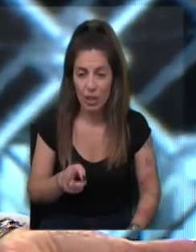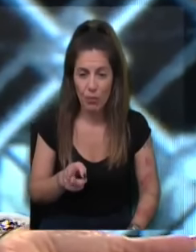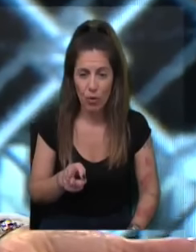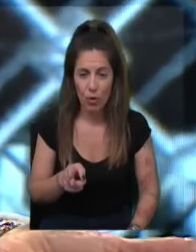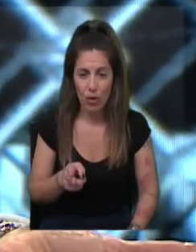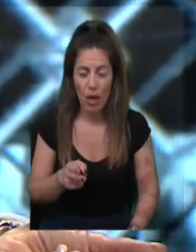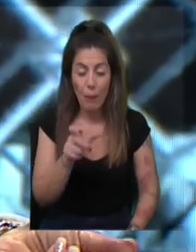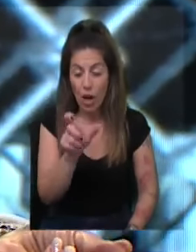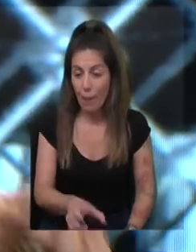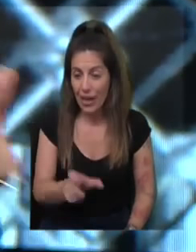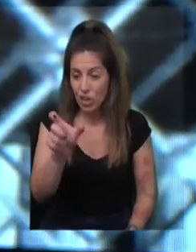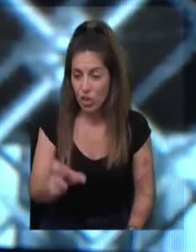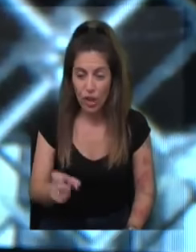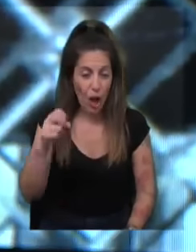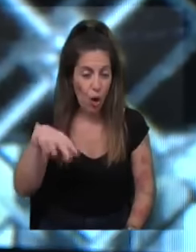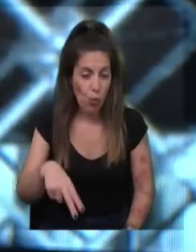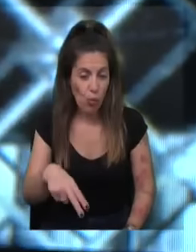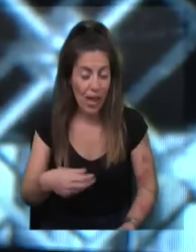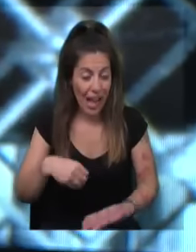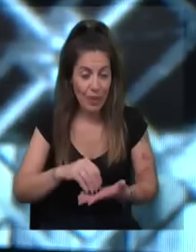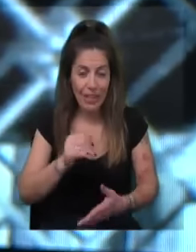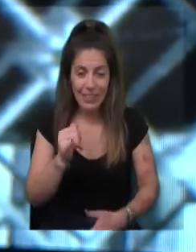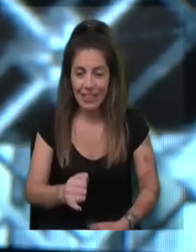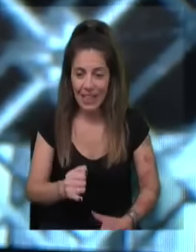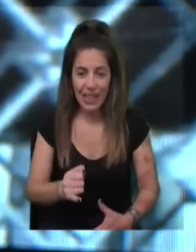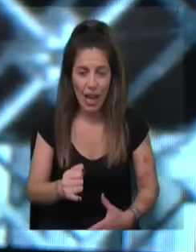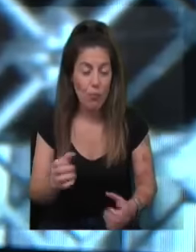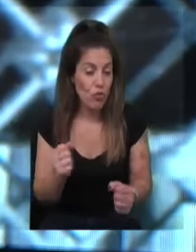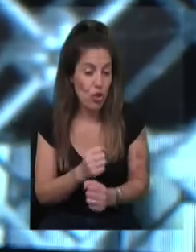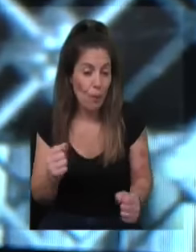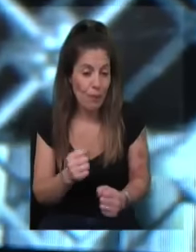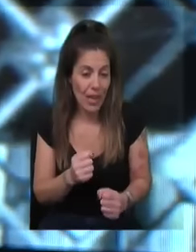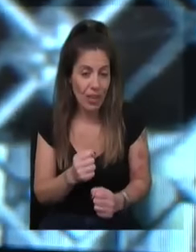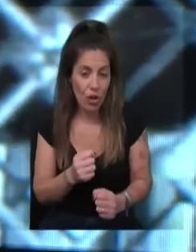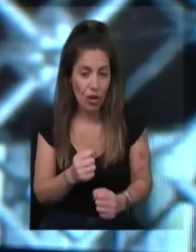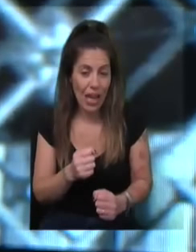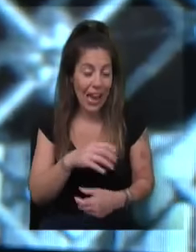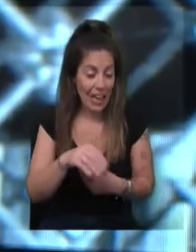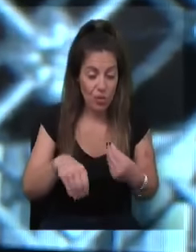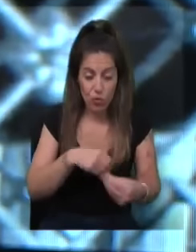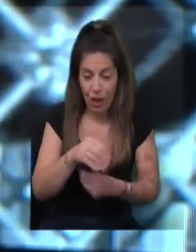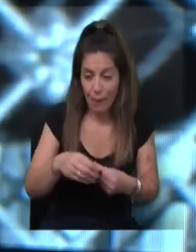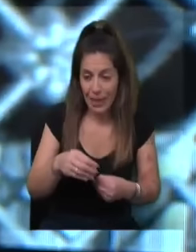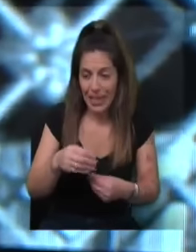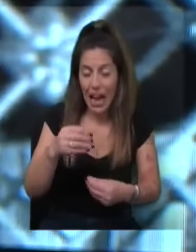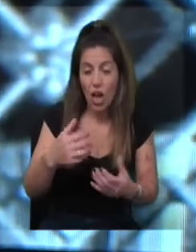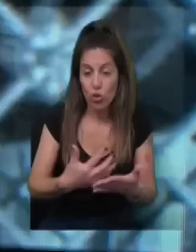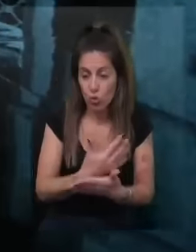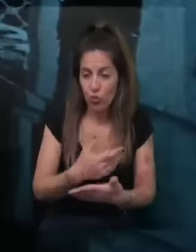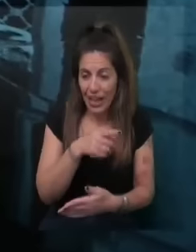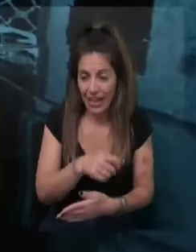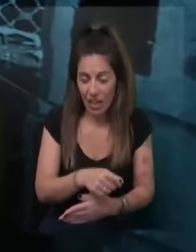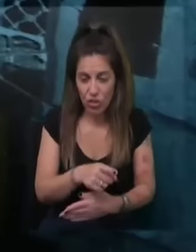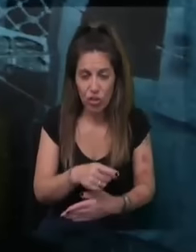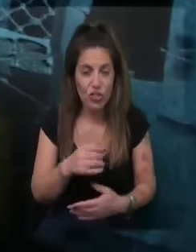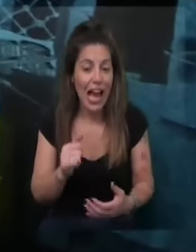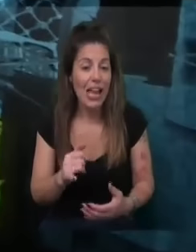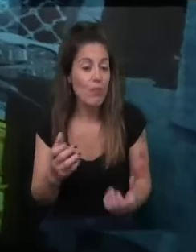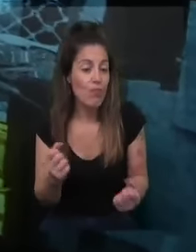ciudadano de a pie además de tener mucho miedo a que le pasen su familia y entonces hay una carga dramática y de